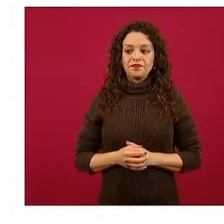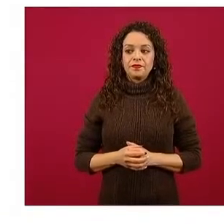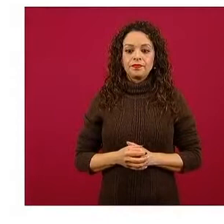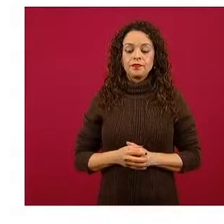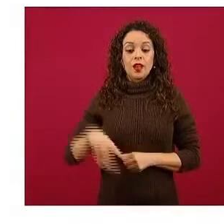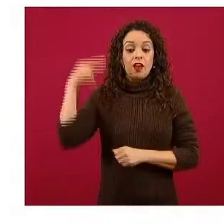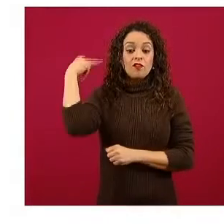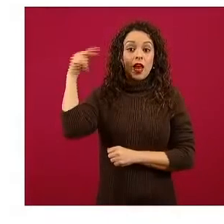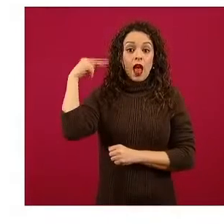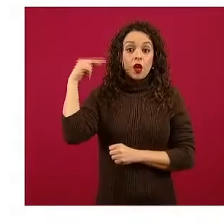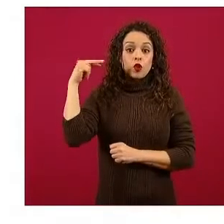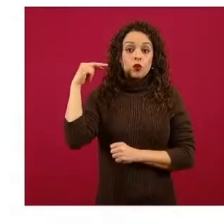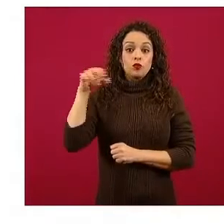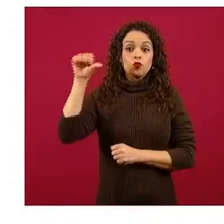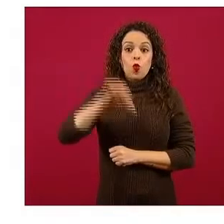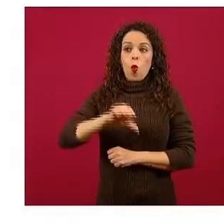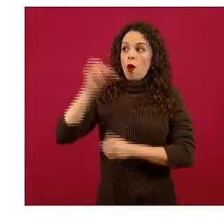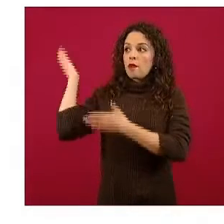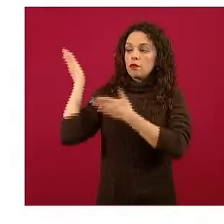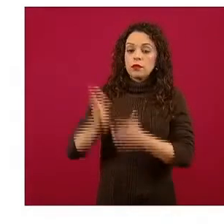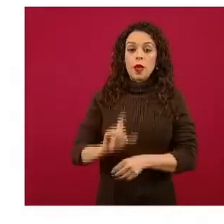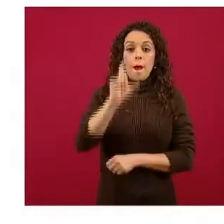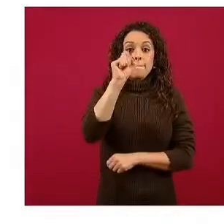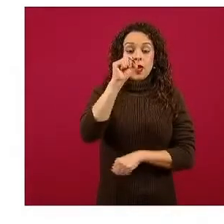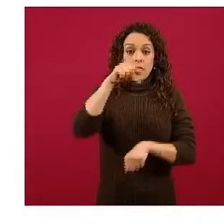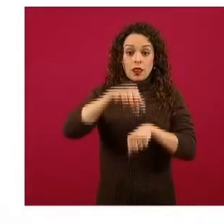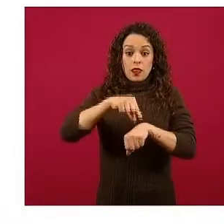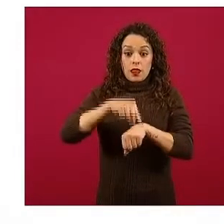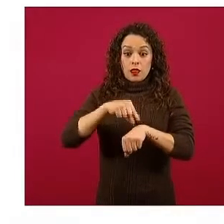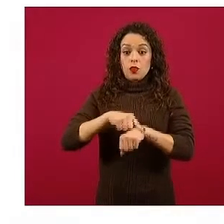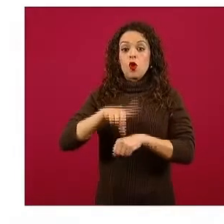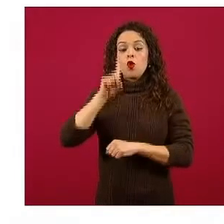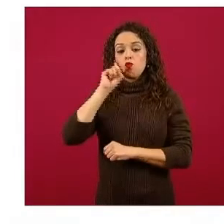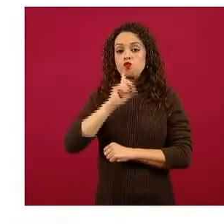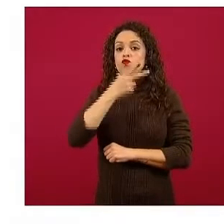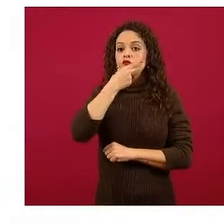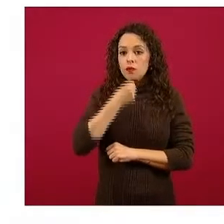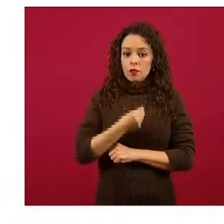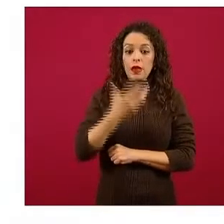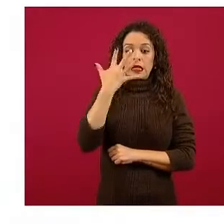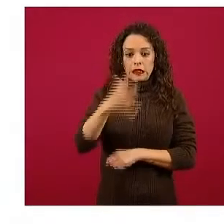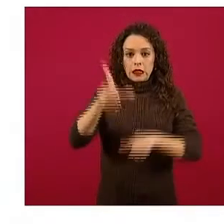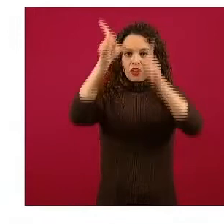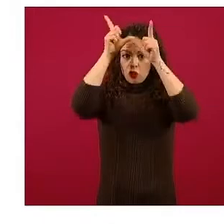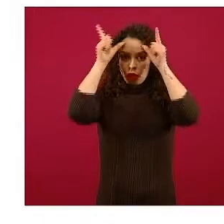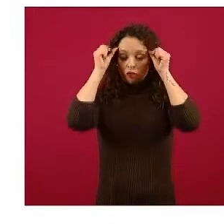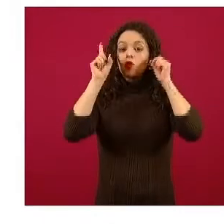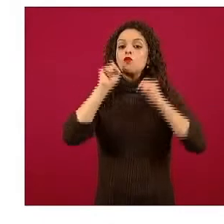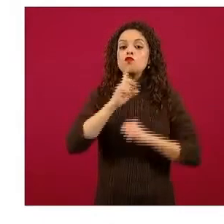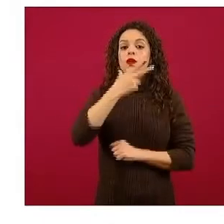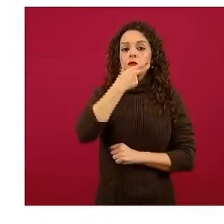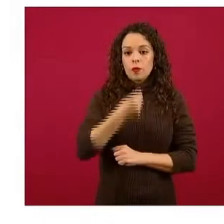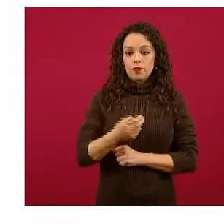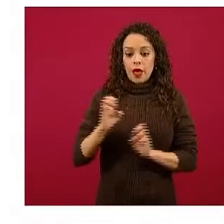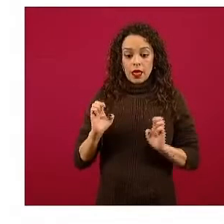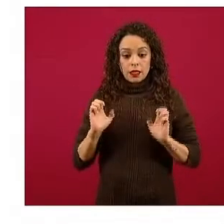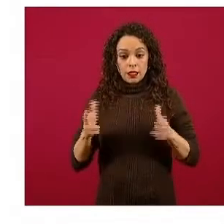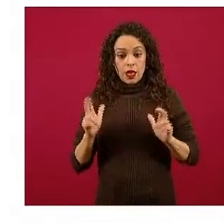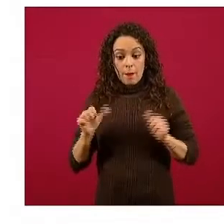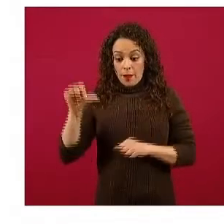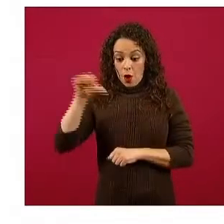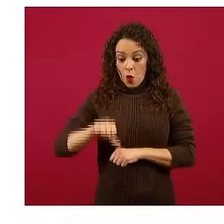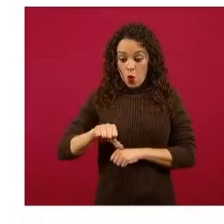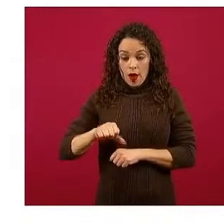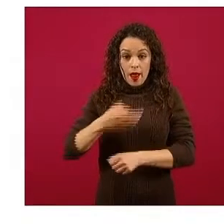De Veracruz, hoy llegaron 20 médicos y médicas, 5 enfermeros y enfermeras. Y de Chiapas, hoy en la tarde